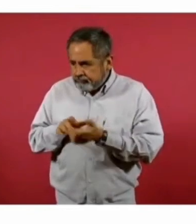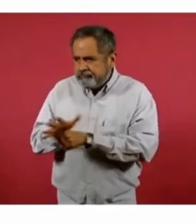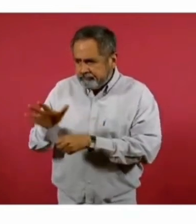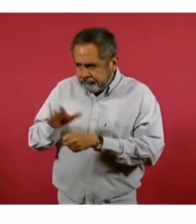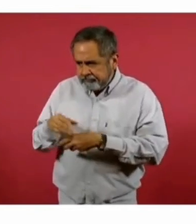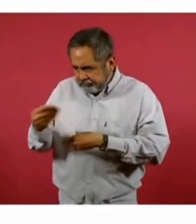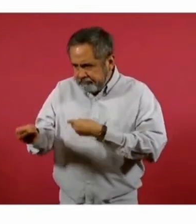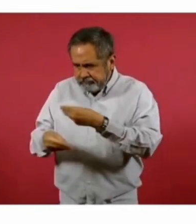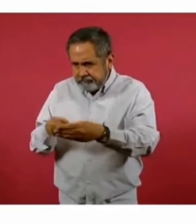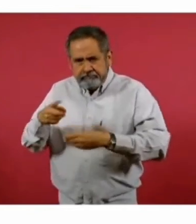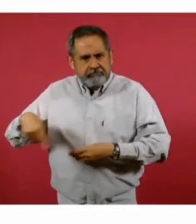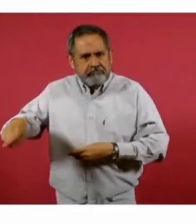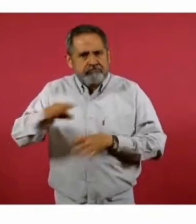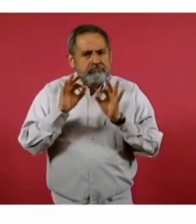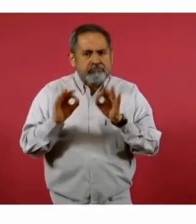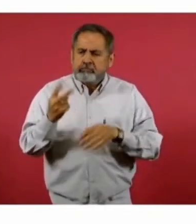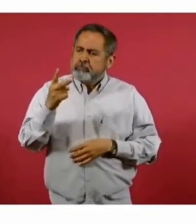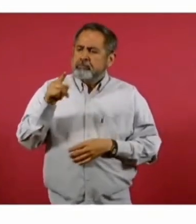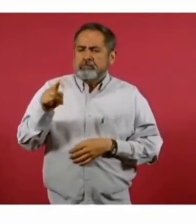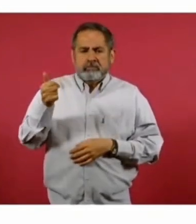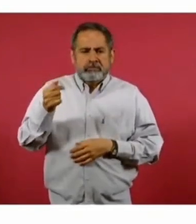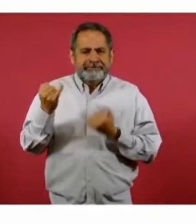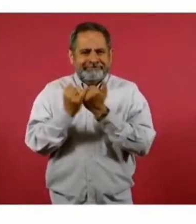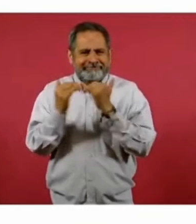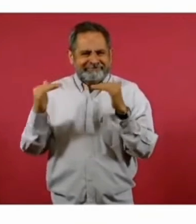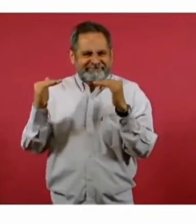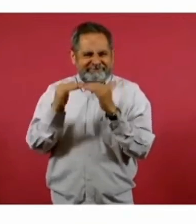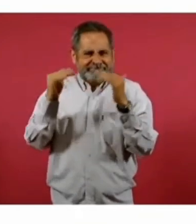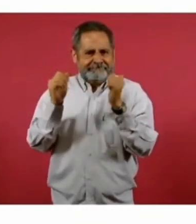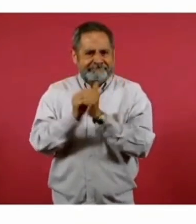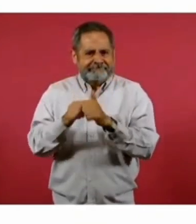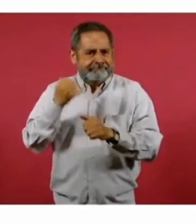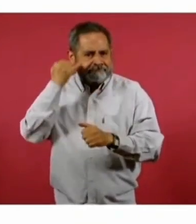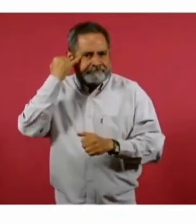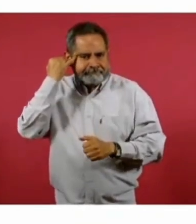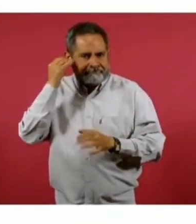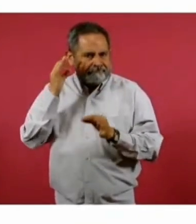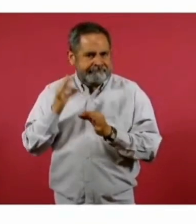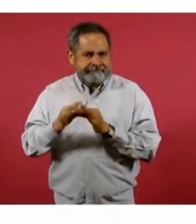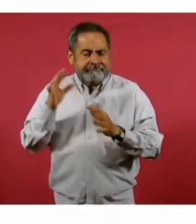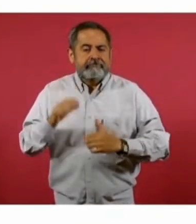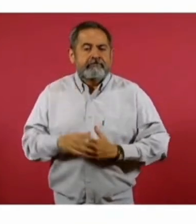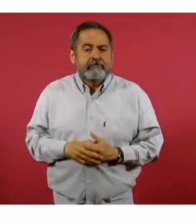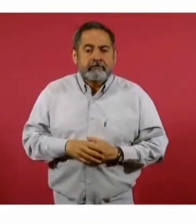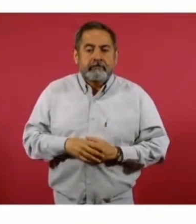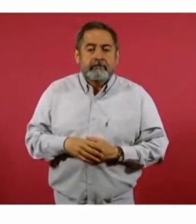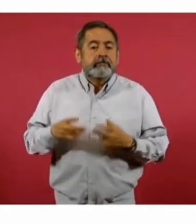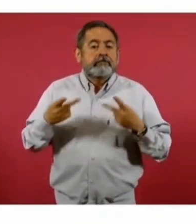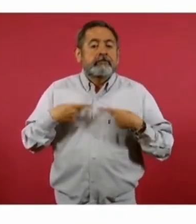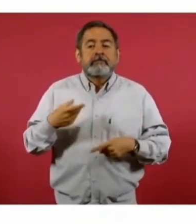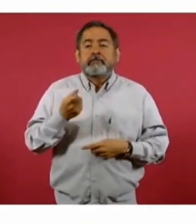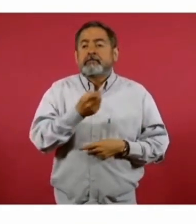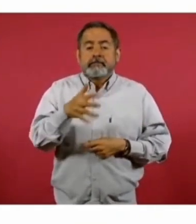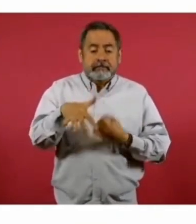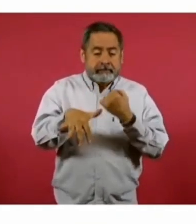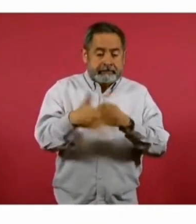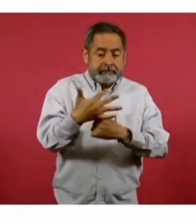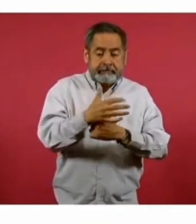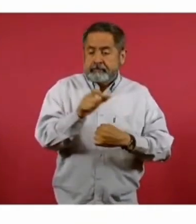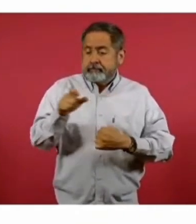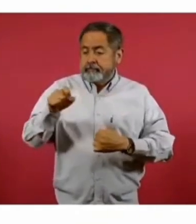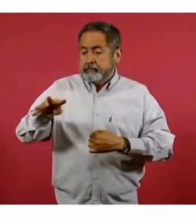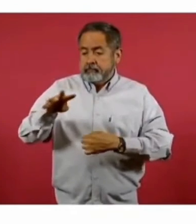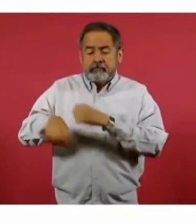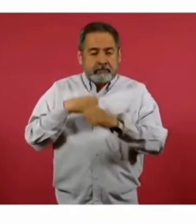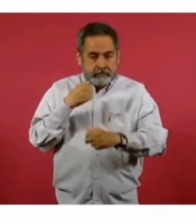general tiene, 2.6%, igual que Japón. Aquí lo vemos. La población desempleada de 15 a 29 años